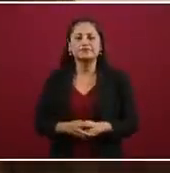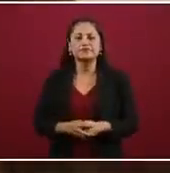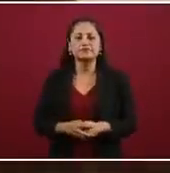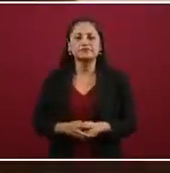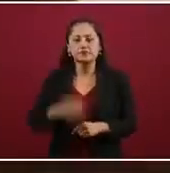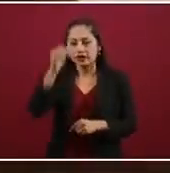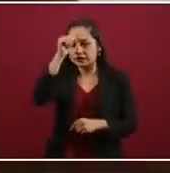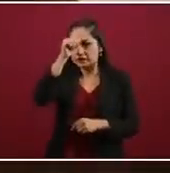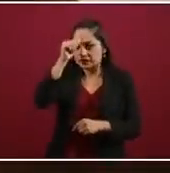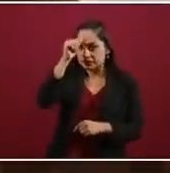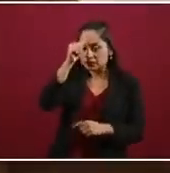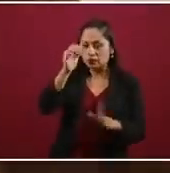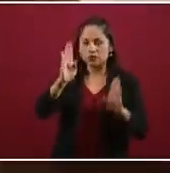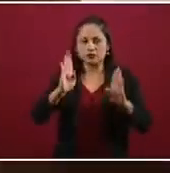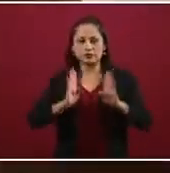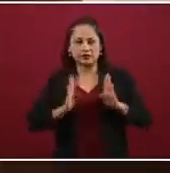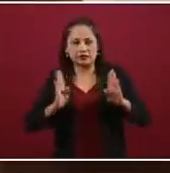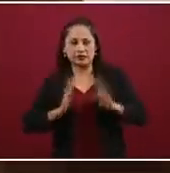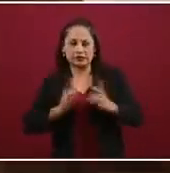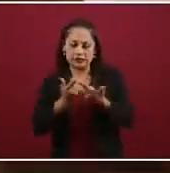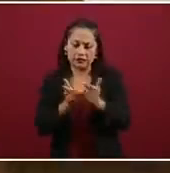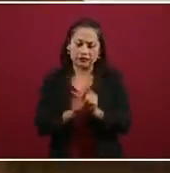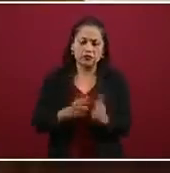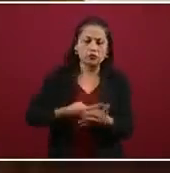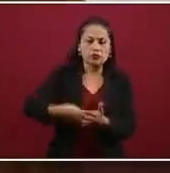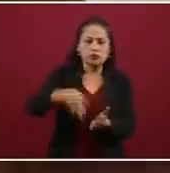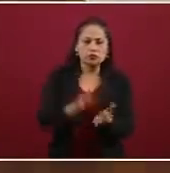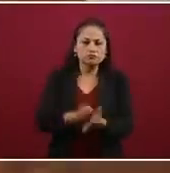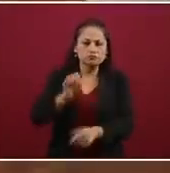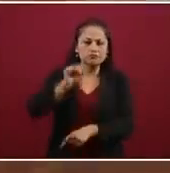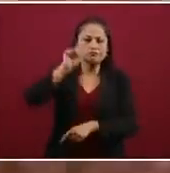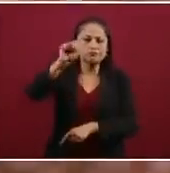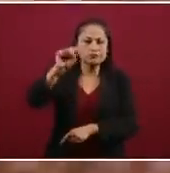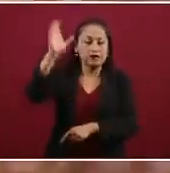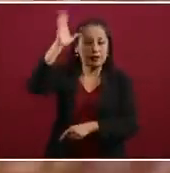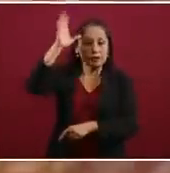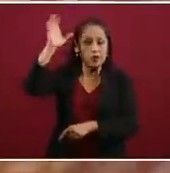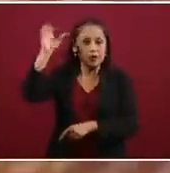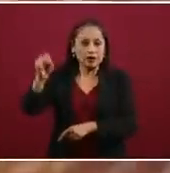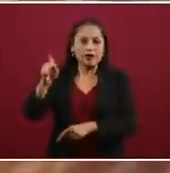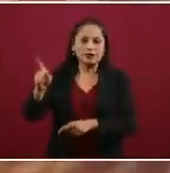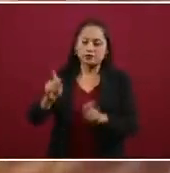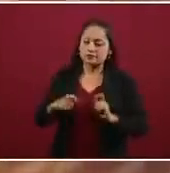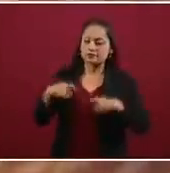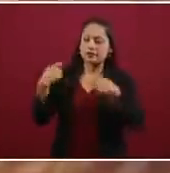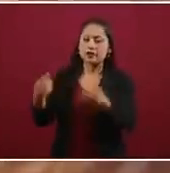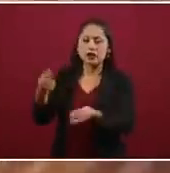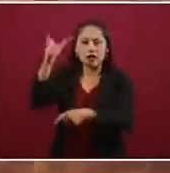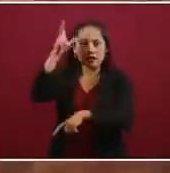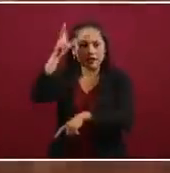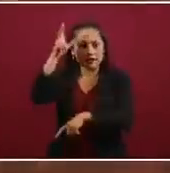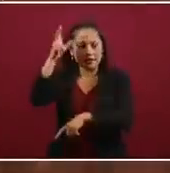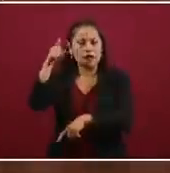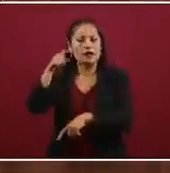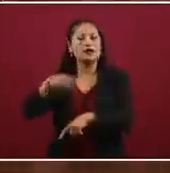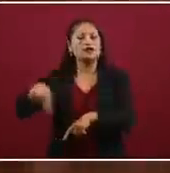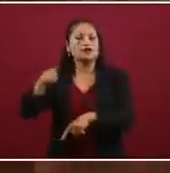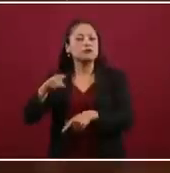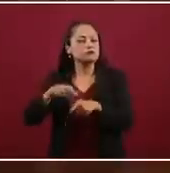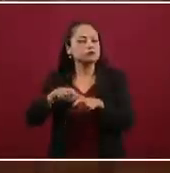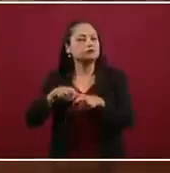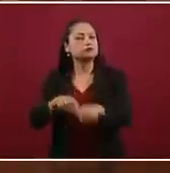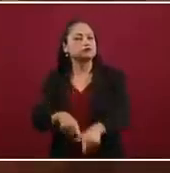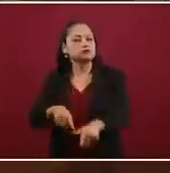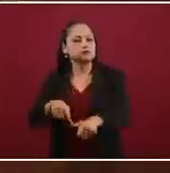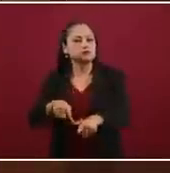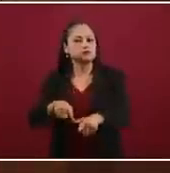Sacerdote y militar insurgente, José María Morelos recibió la encomienda de Hidalgo de levantarse en armas en el sur, siendo el artífice